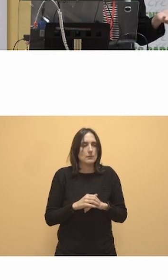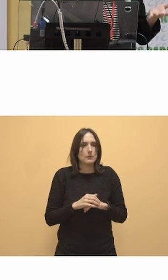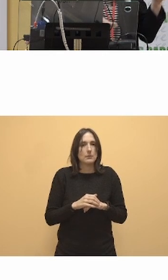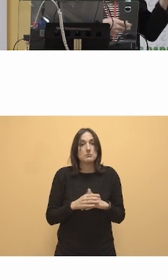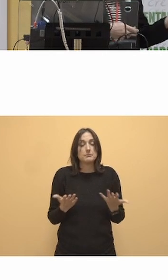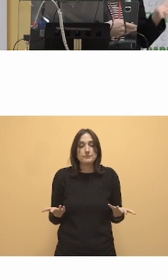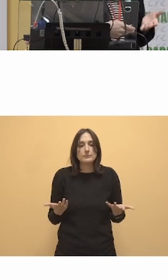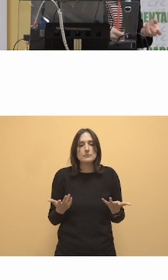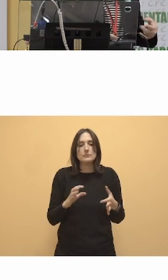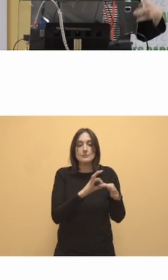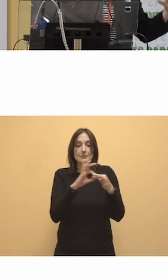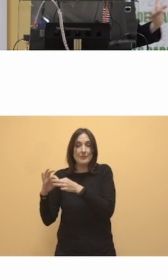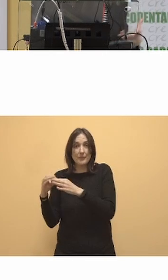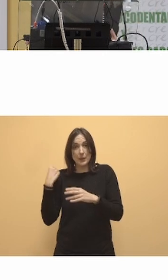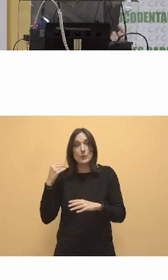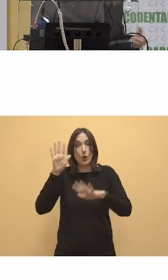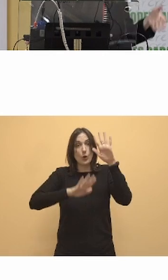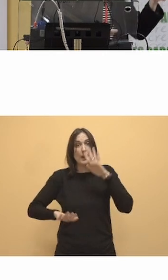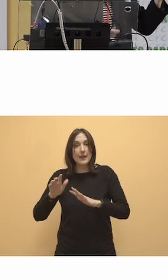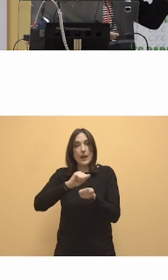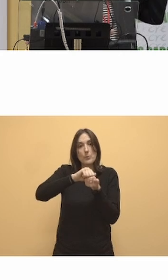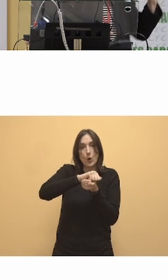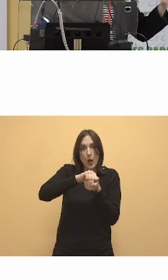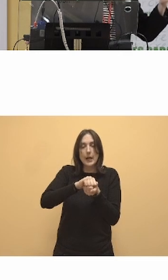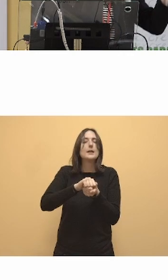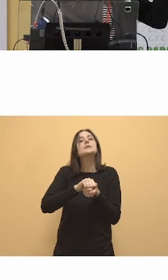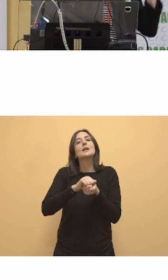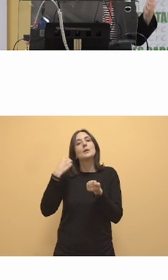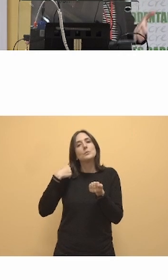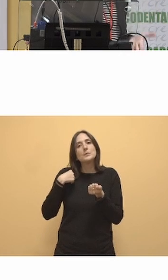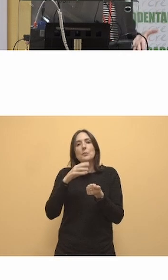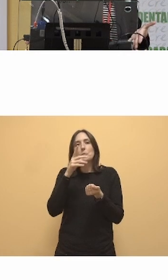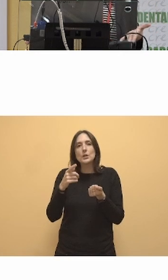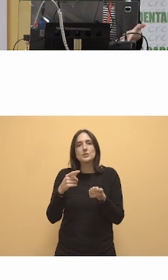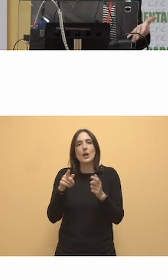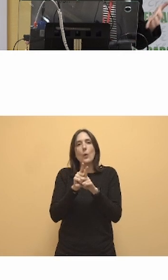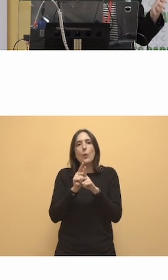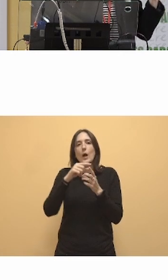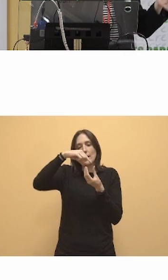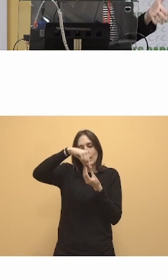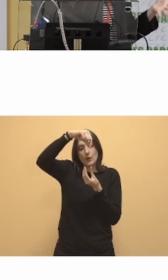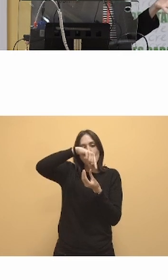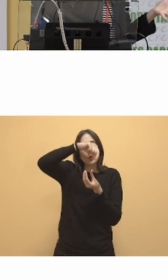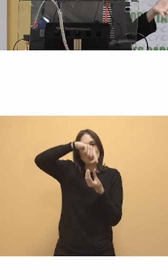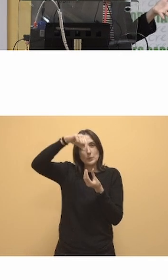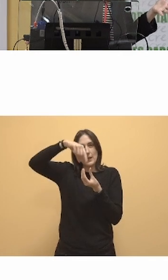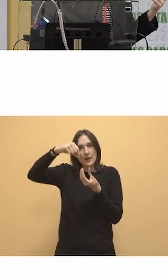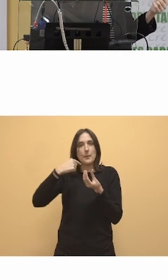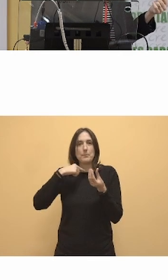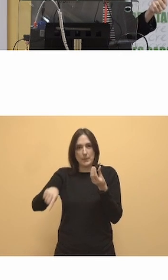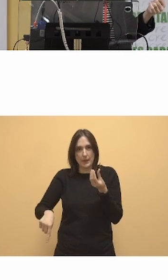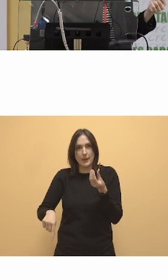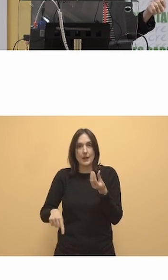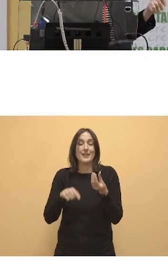Por tanto, asociado a esta complejidad de los molares, viene en nuestra especie la pérdida de cúspides. Esa pérdida de cúspides, sin